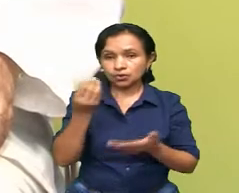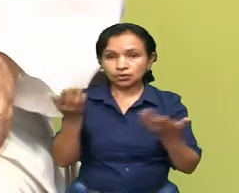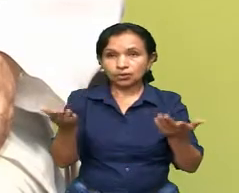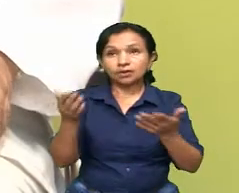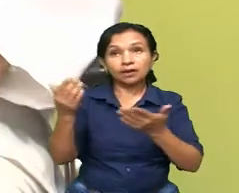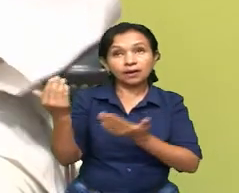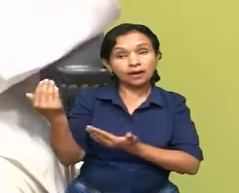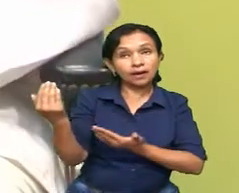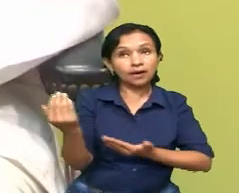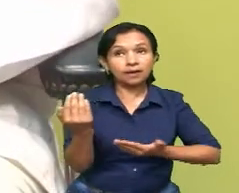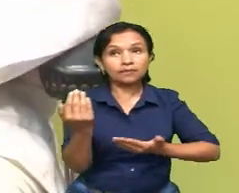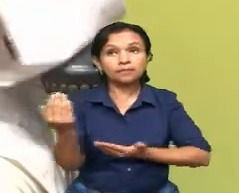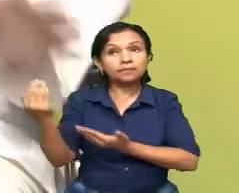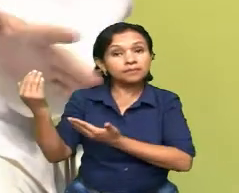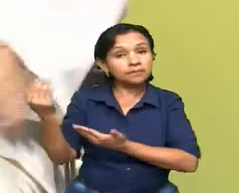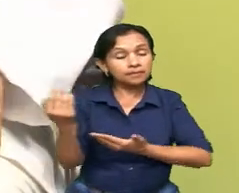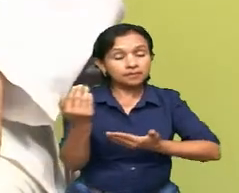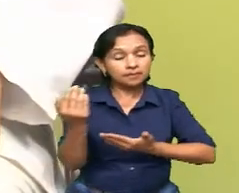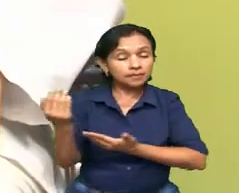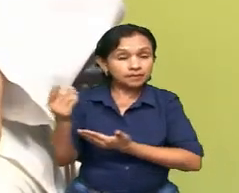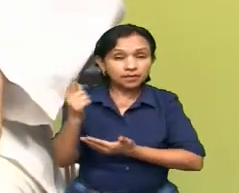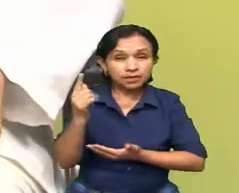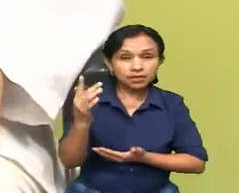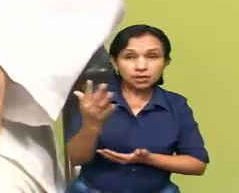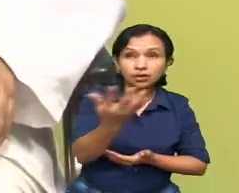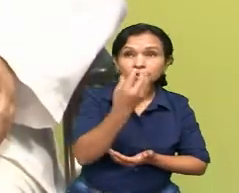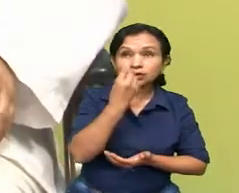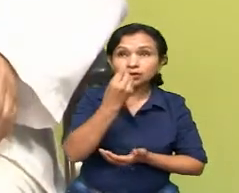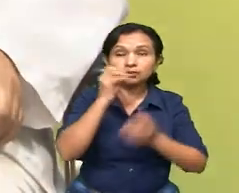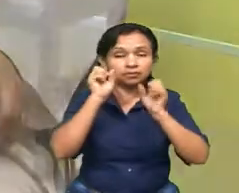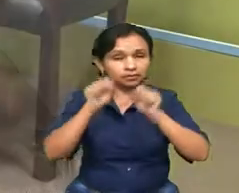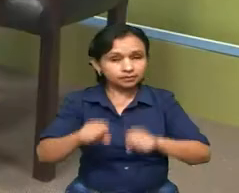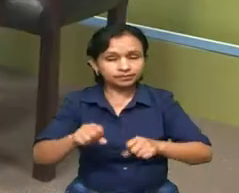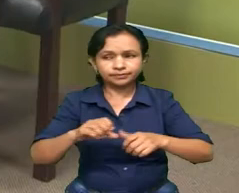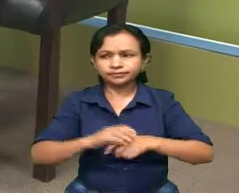bebé, pero de ahí podemos comer de todo. Ahora,